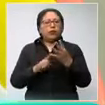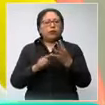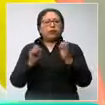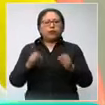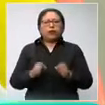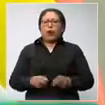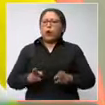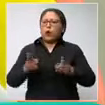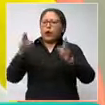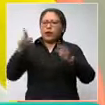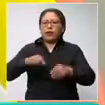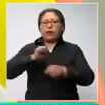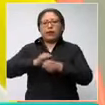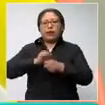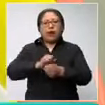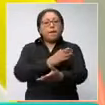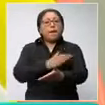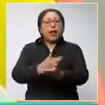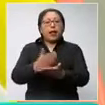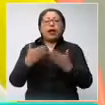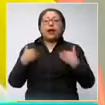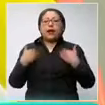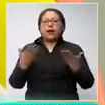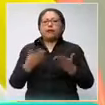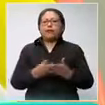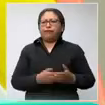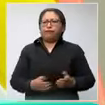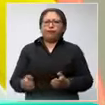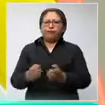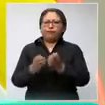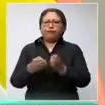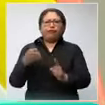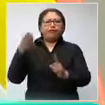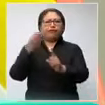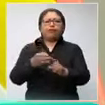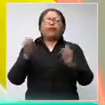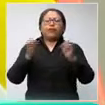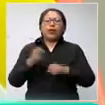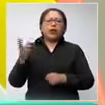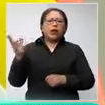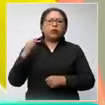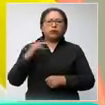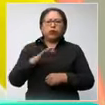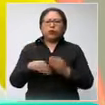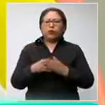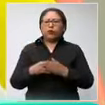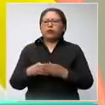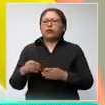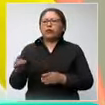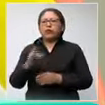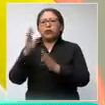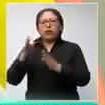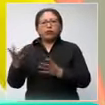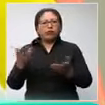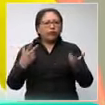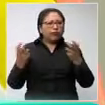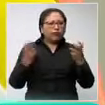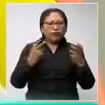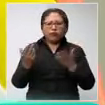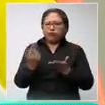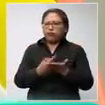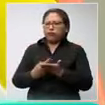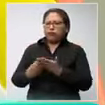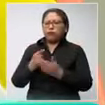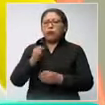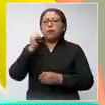plazo y una estrategia, una ruta crítica de escucharnos entre los bolivianos los próximos 30 días. Iniciamos mañana